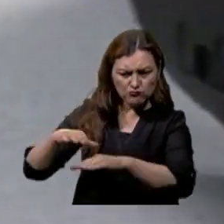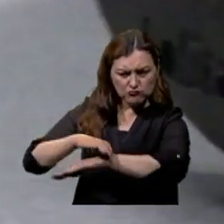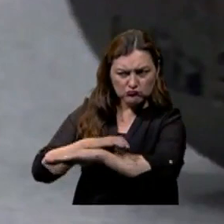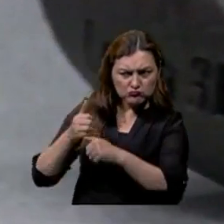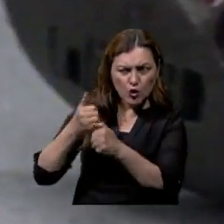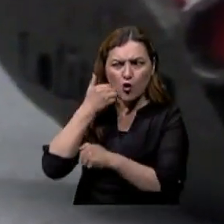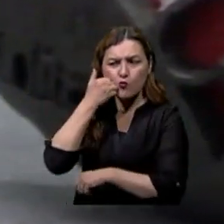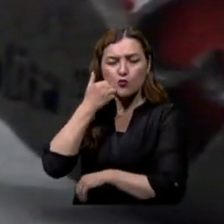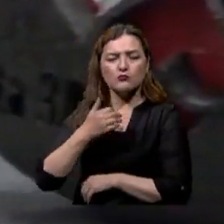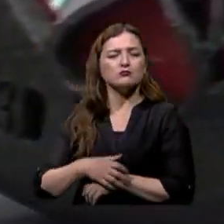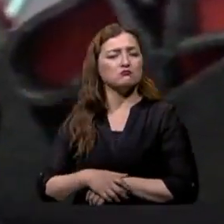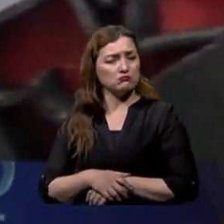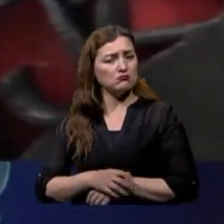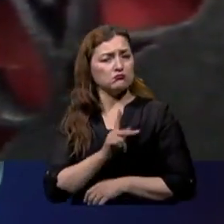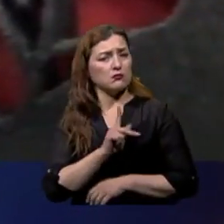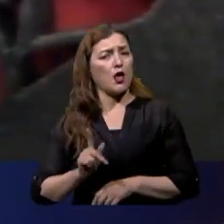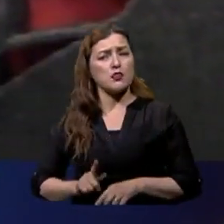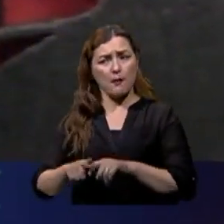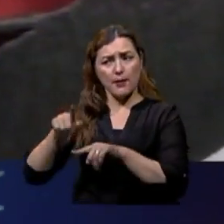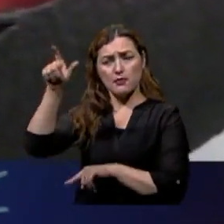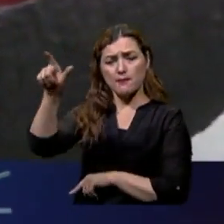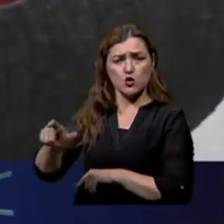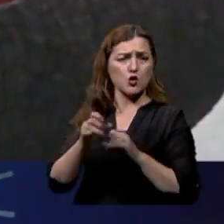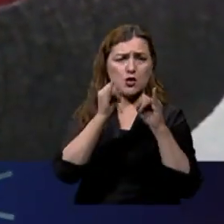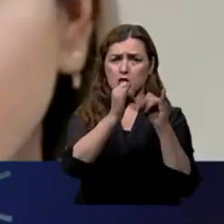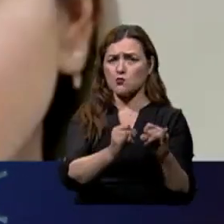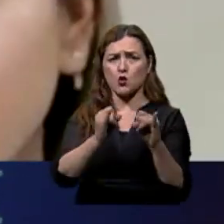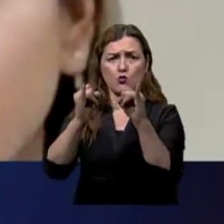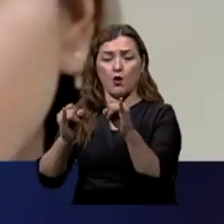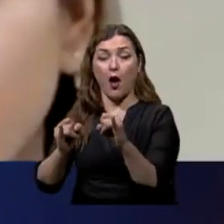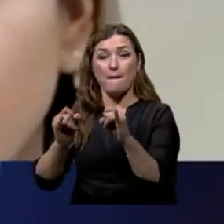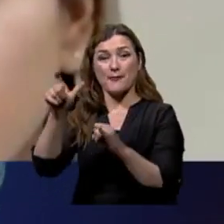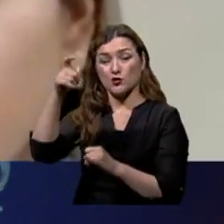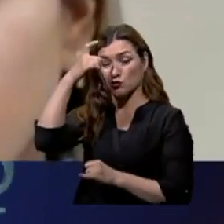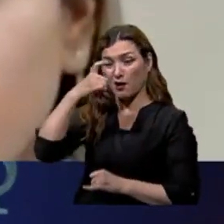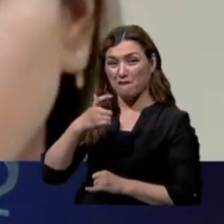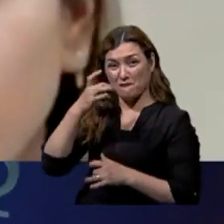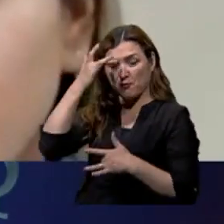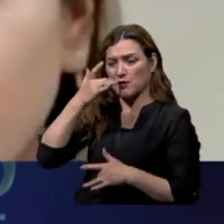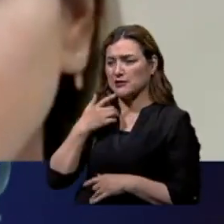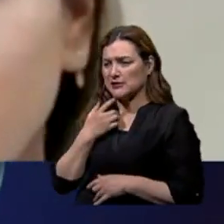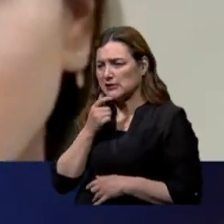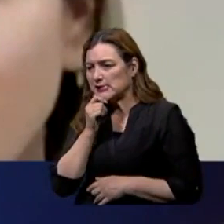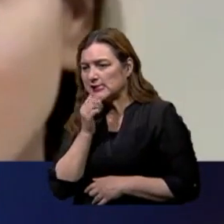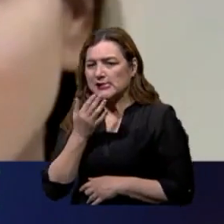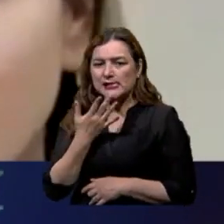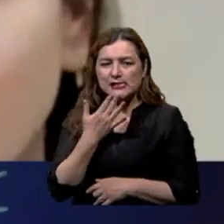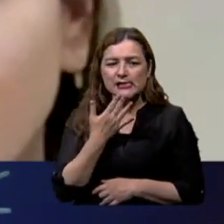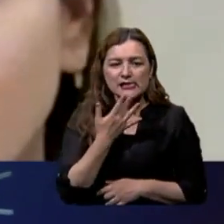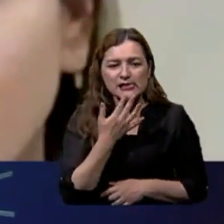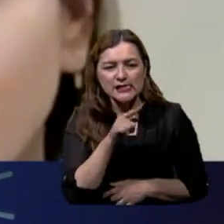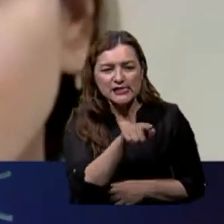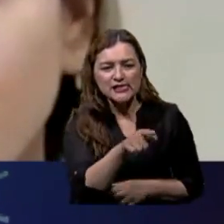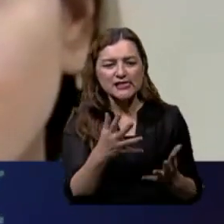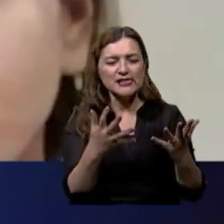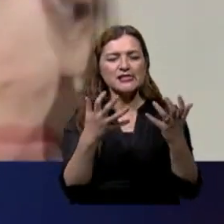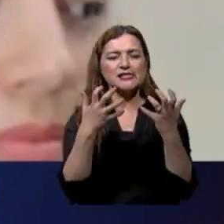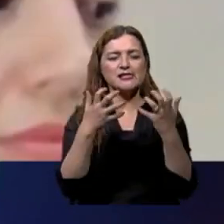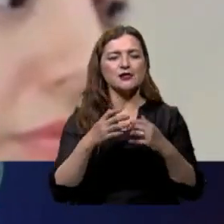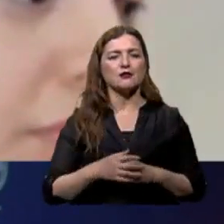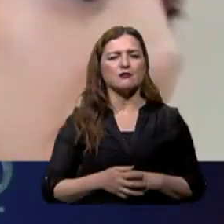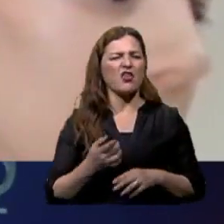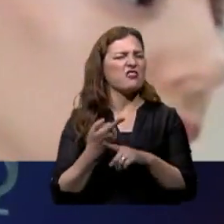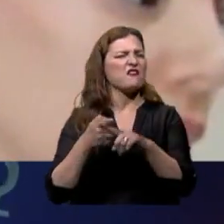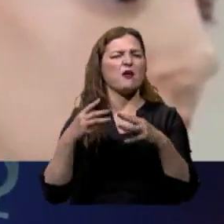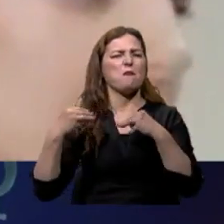son personalizadas y el paciente escoge los colores que desea. Beneficios tenemos muchos comparados con el método tradicional.